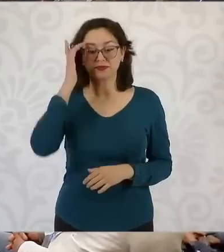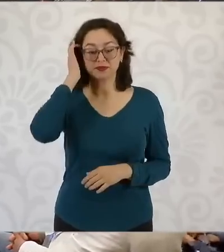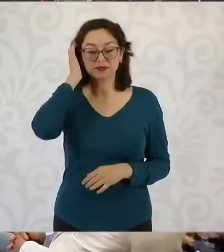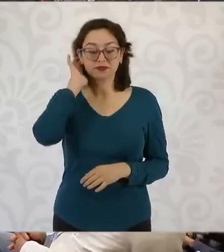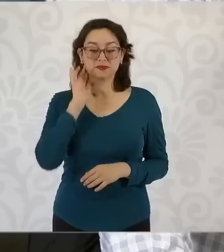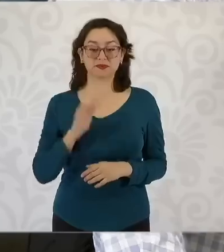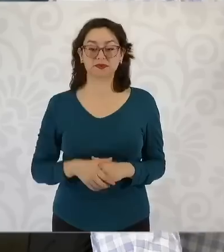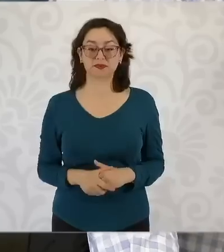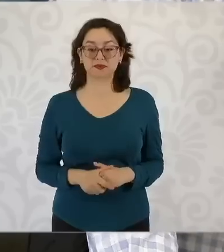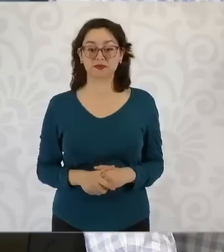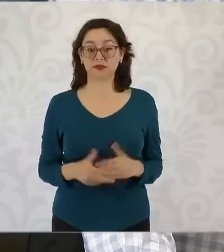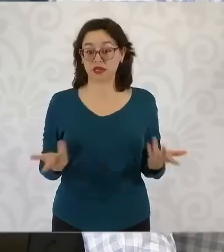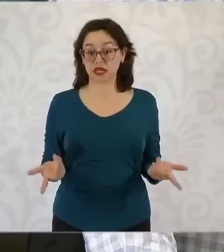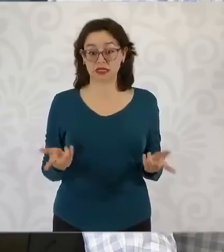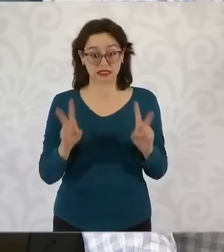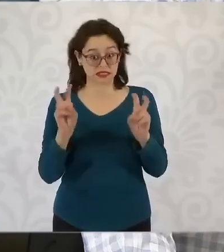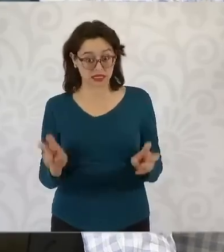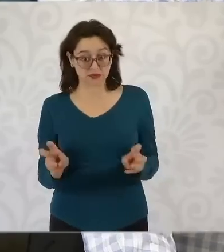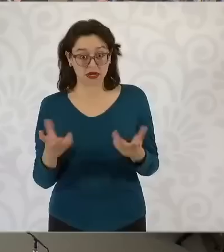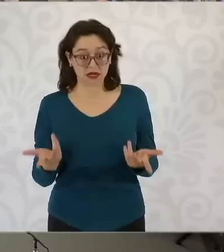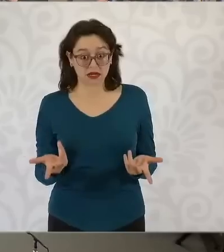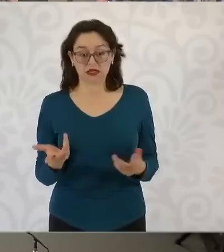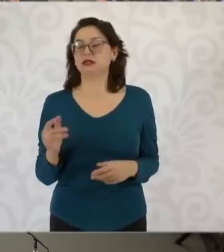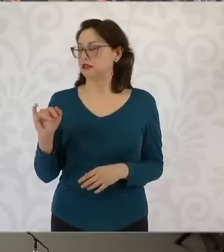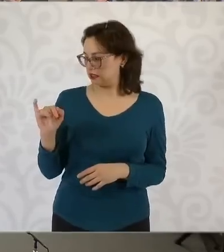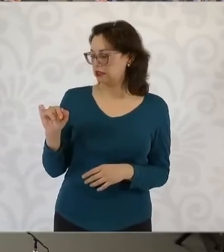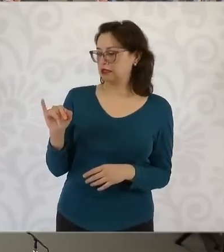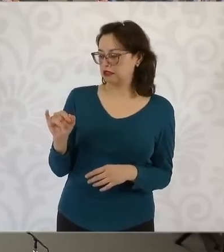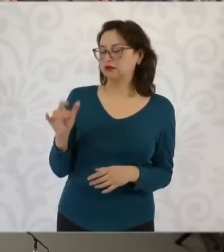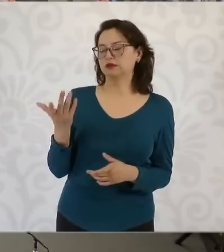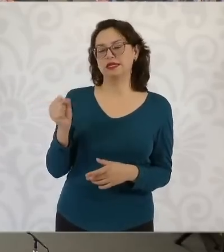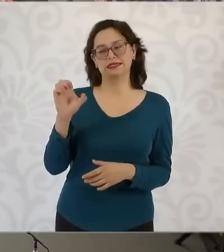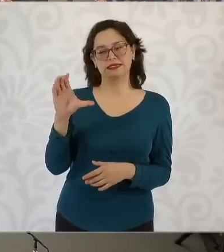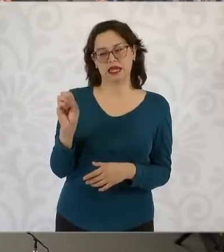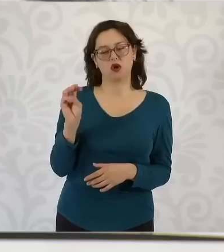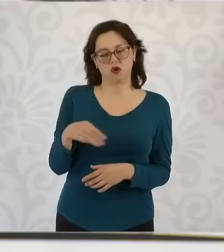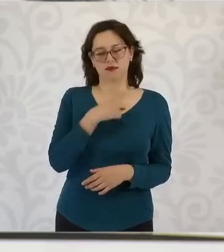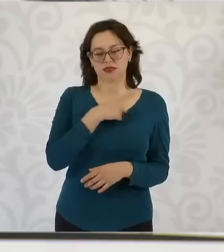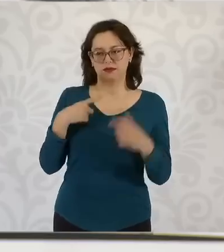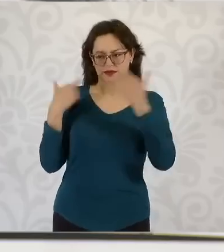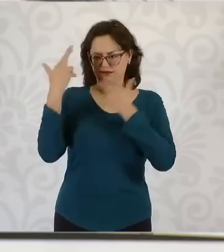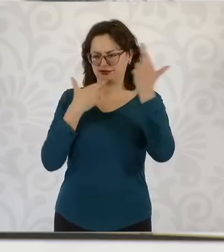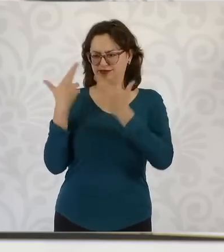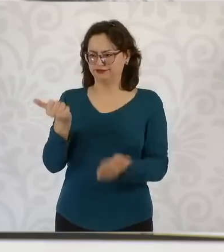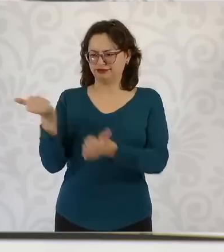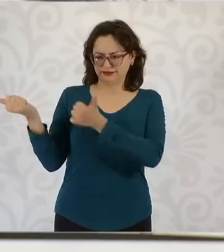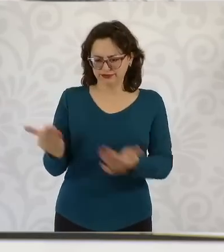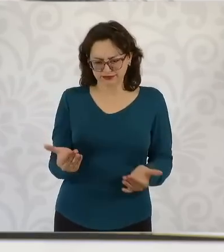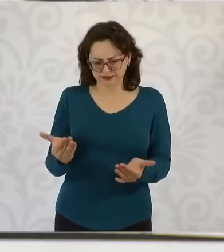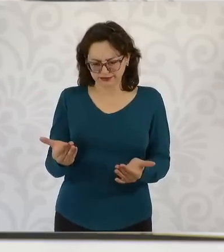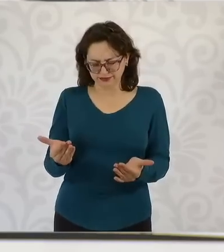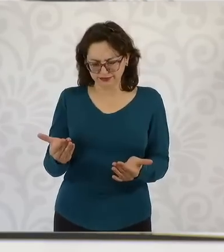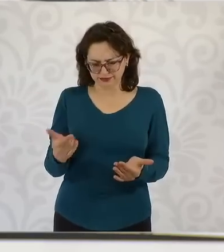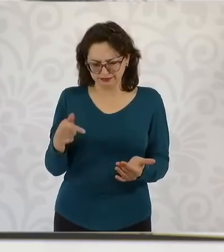se va a evaluar con estos productos que están Sí, tiene que actuar la Secretaría de Economía, porque no puede ser que un producto que no esté hecho en México lleve el sello hecho en